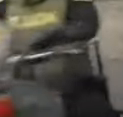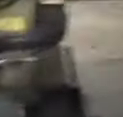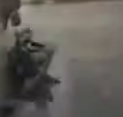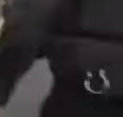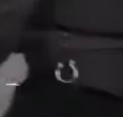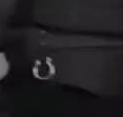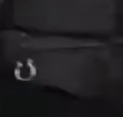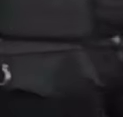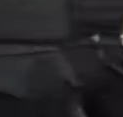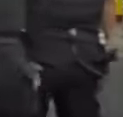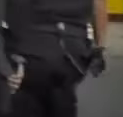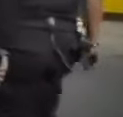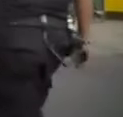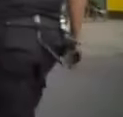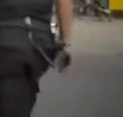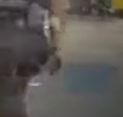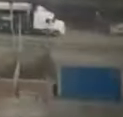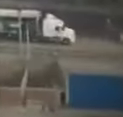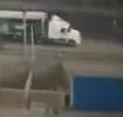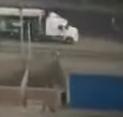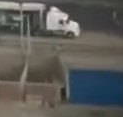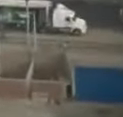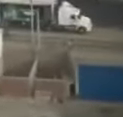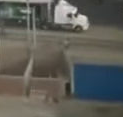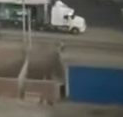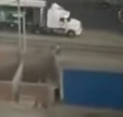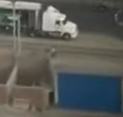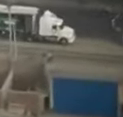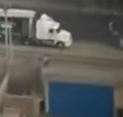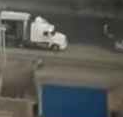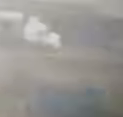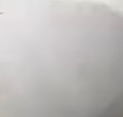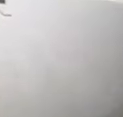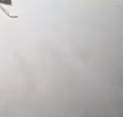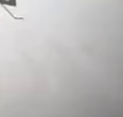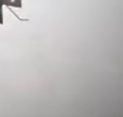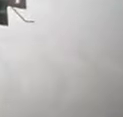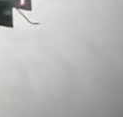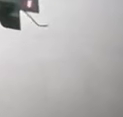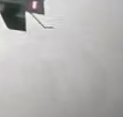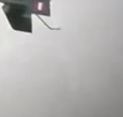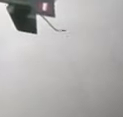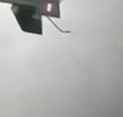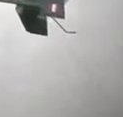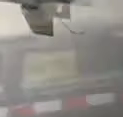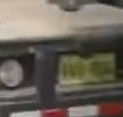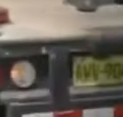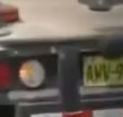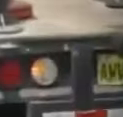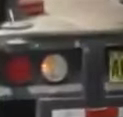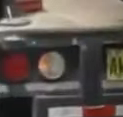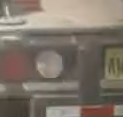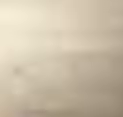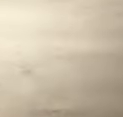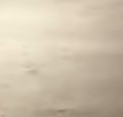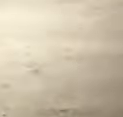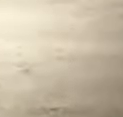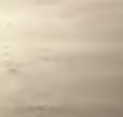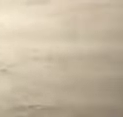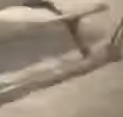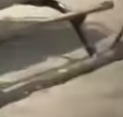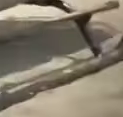PNP adicionalmente y en paralelo desplegó sus fuerzas especiales y toda su logística para que, cuando más